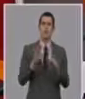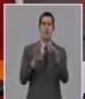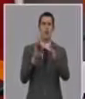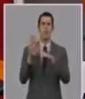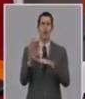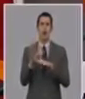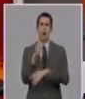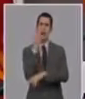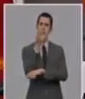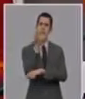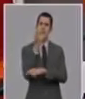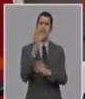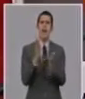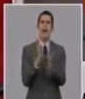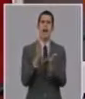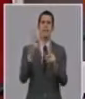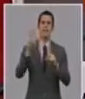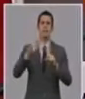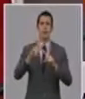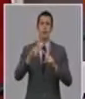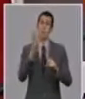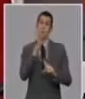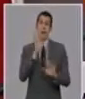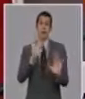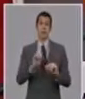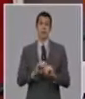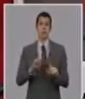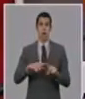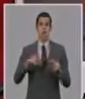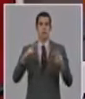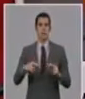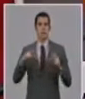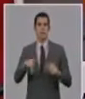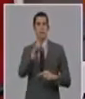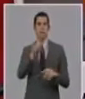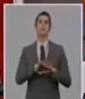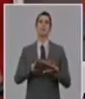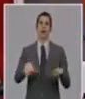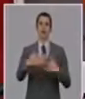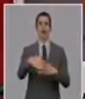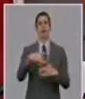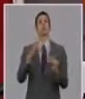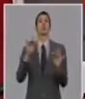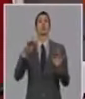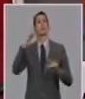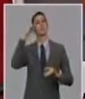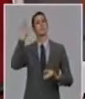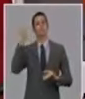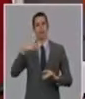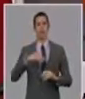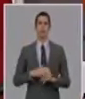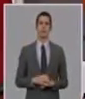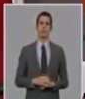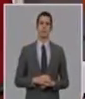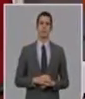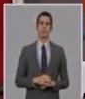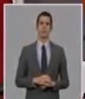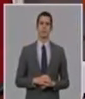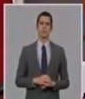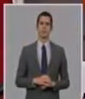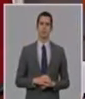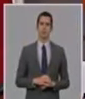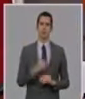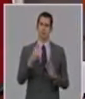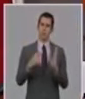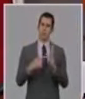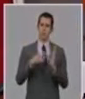yo quería, a riesgo de ser reiterativa, pero me parece que es necesario, nada más retomar dos ideas que habló tanto el doctor Daniel como la doctora Consuelo, y